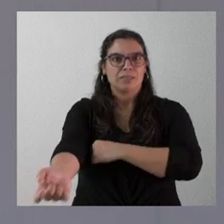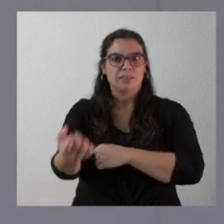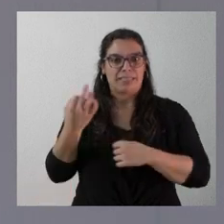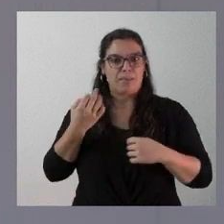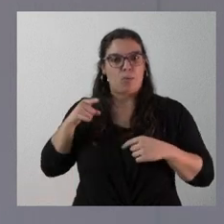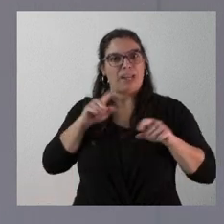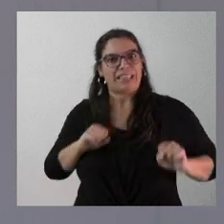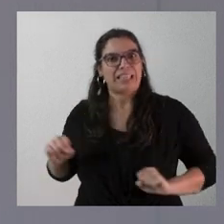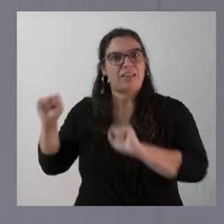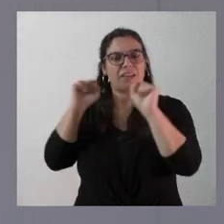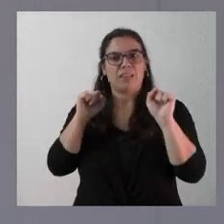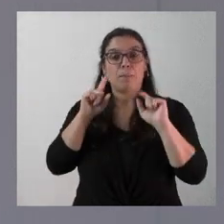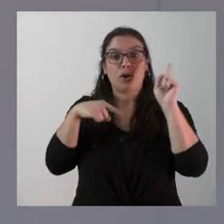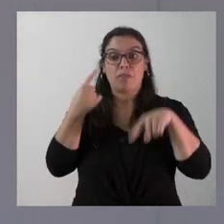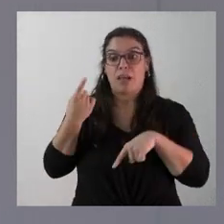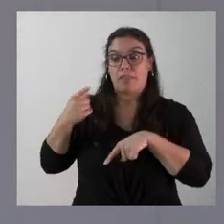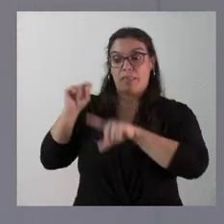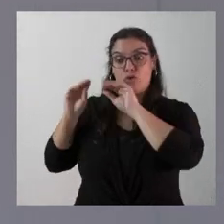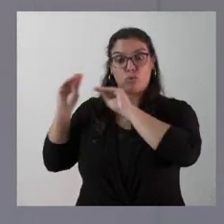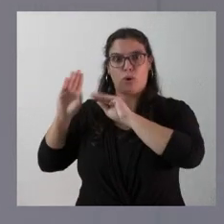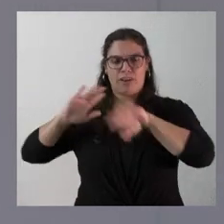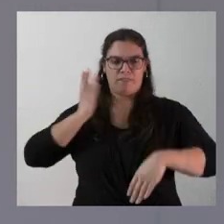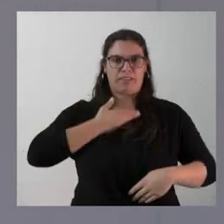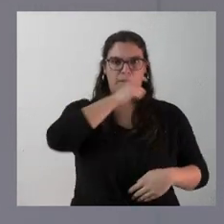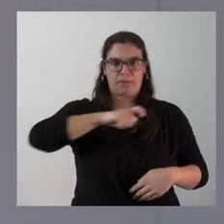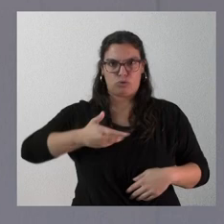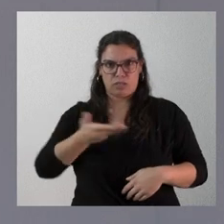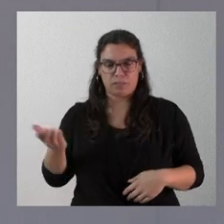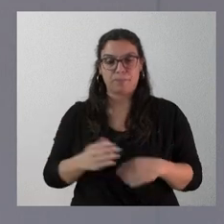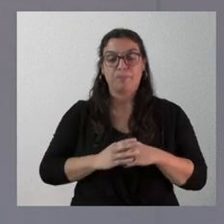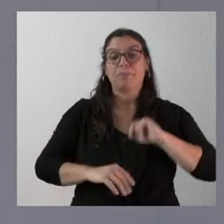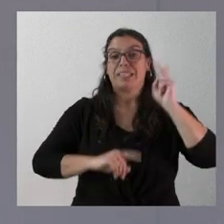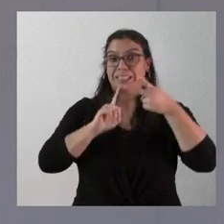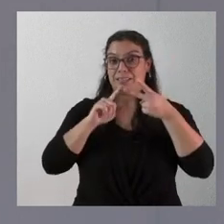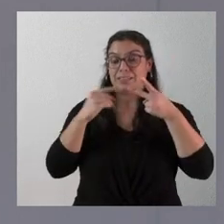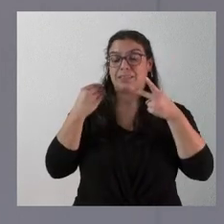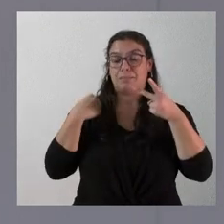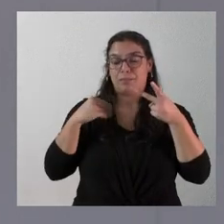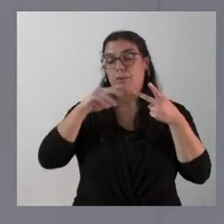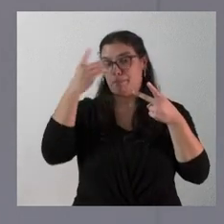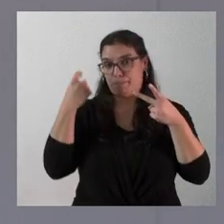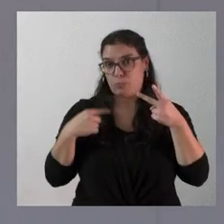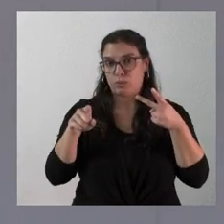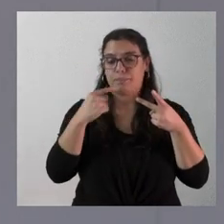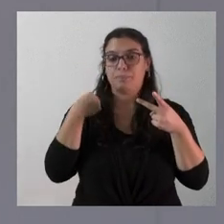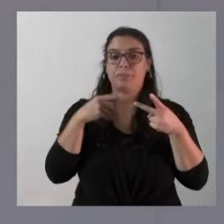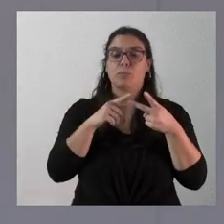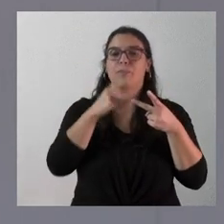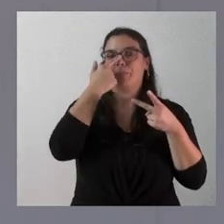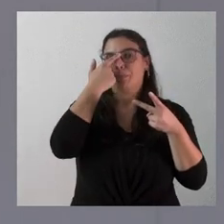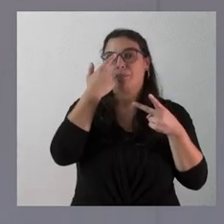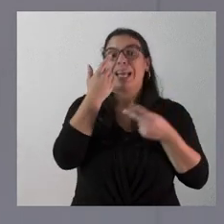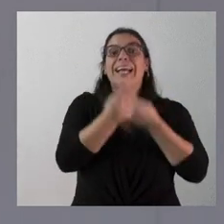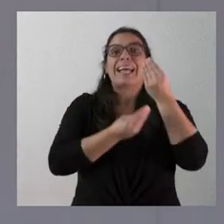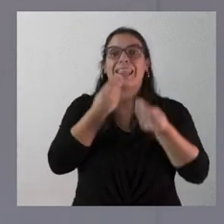encuentran como esas medidas del gobierno les perjudican y la segunda medida que usted se va a ofrendar cuestión que usted plantea es el hecho de que